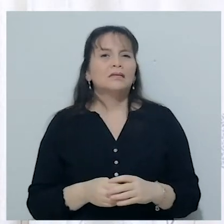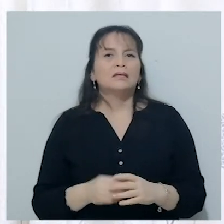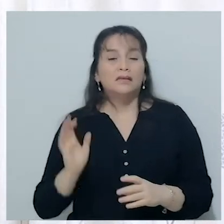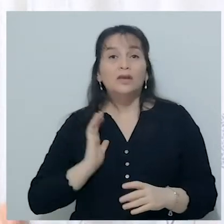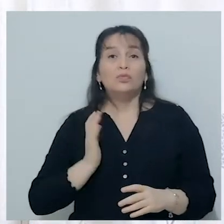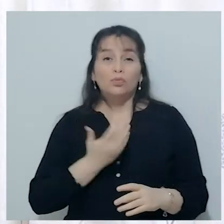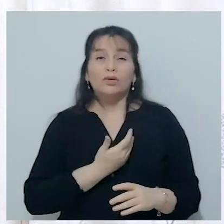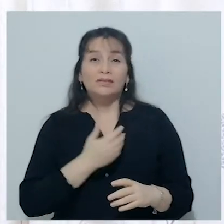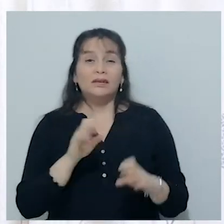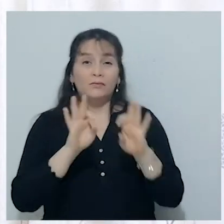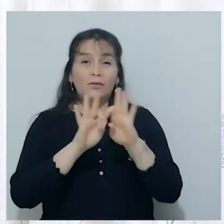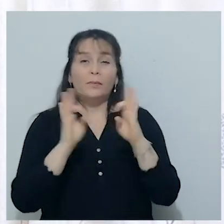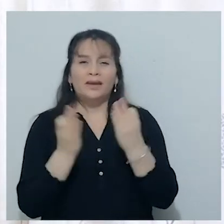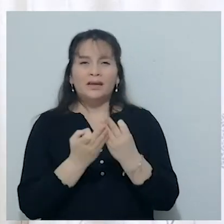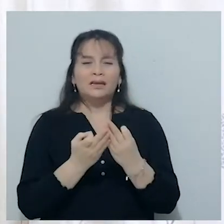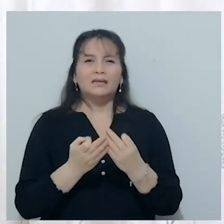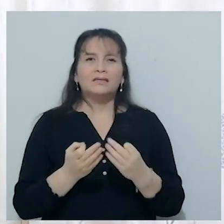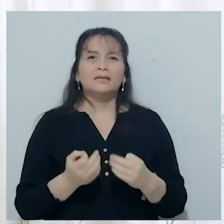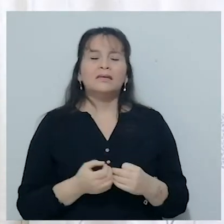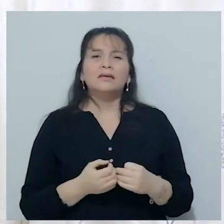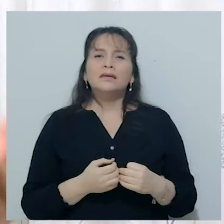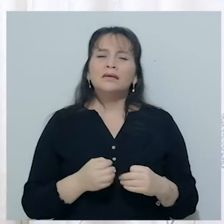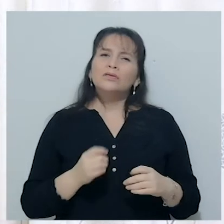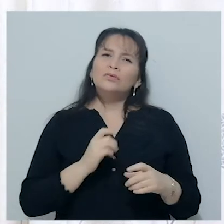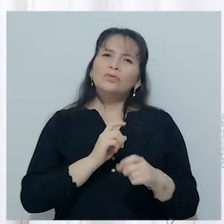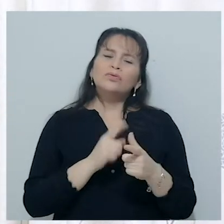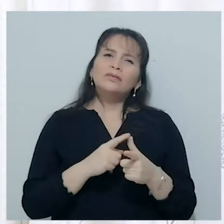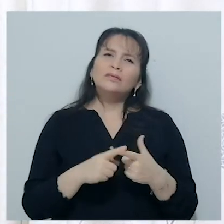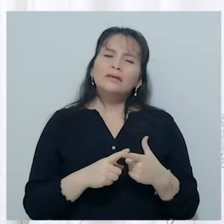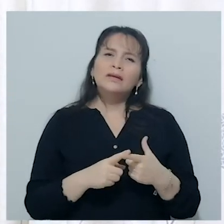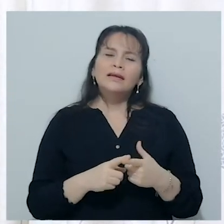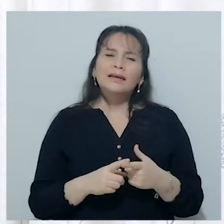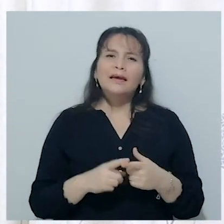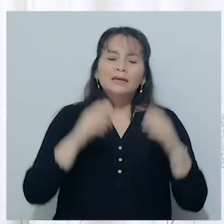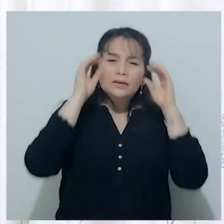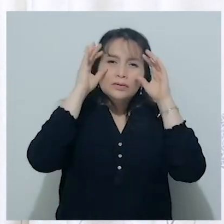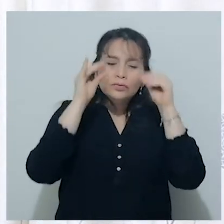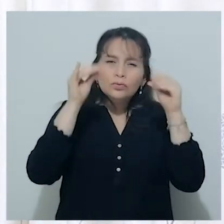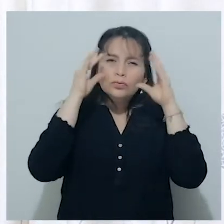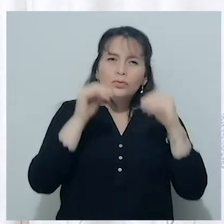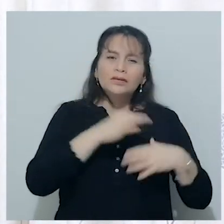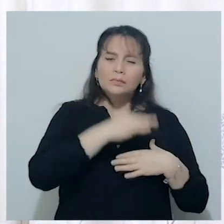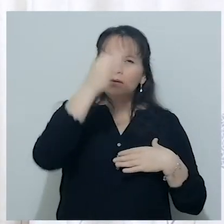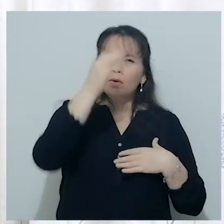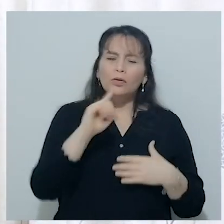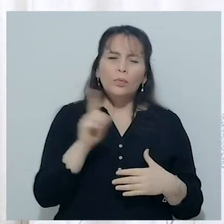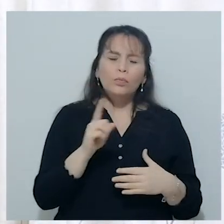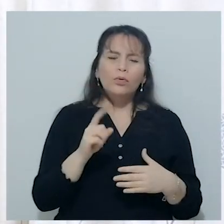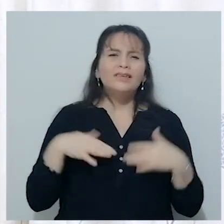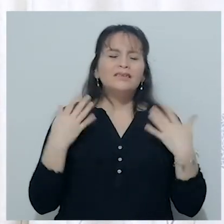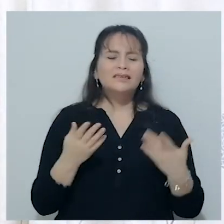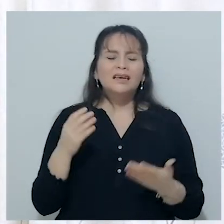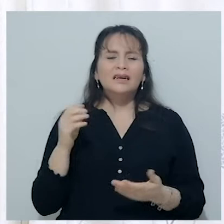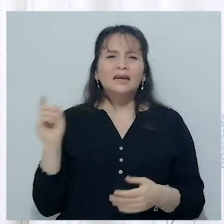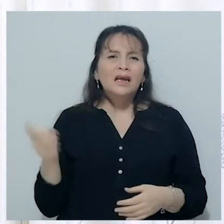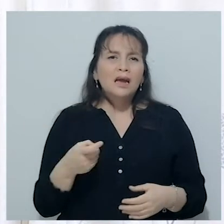de nuestras familias y está permeando en las conductas. Por lo tanto, la instrucción espiritual